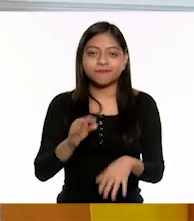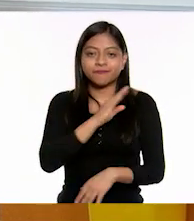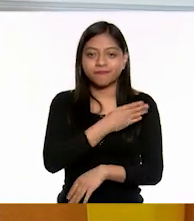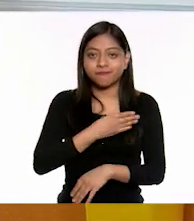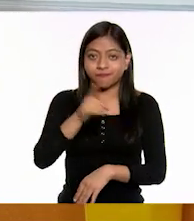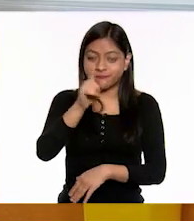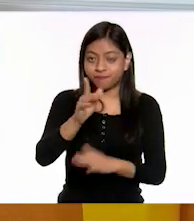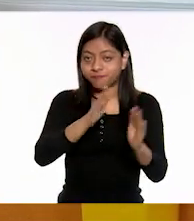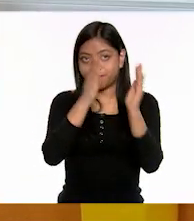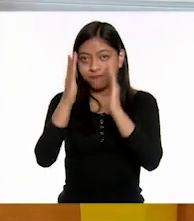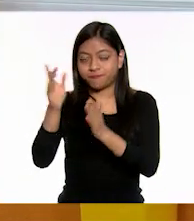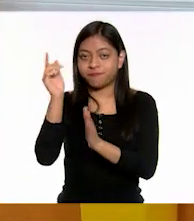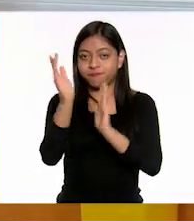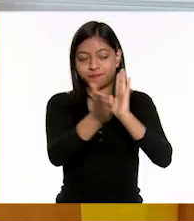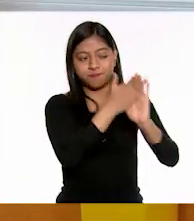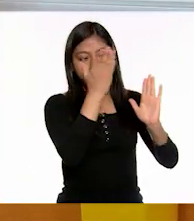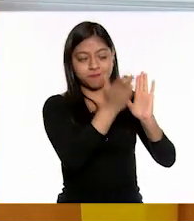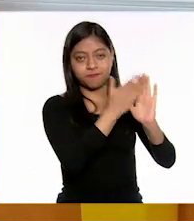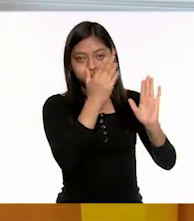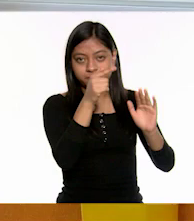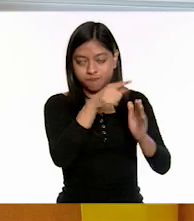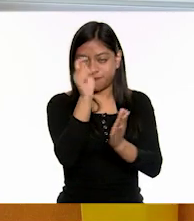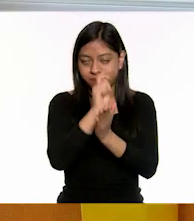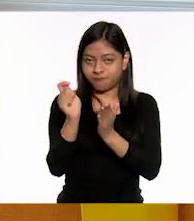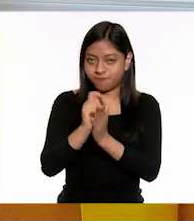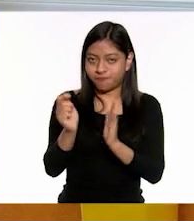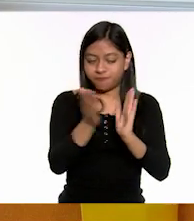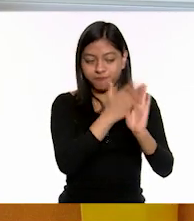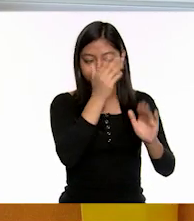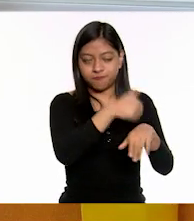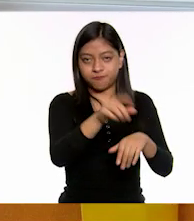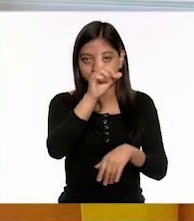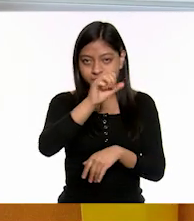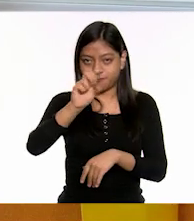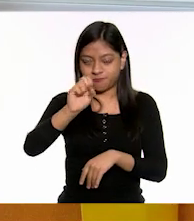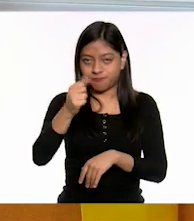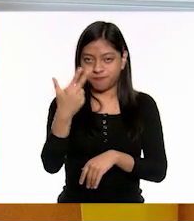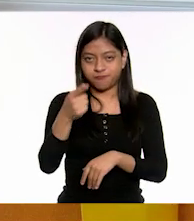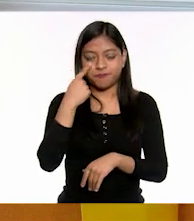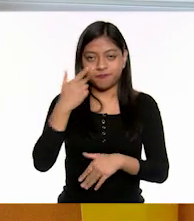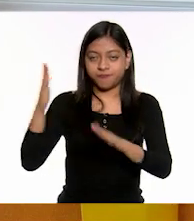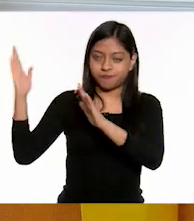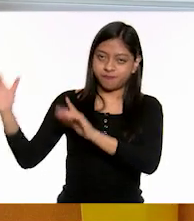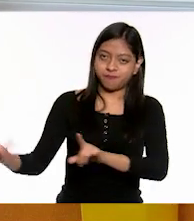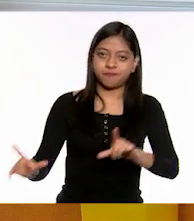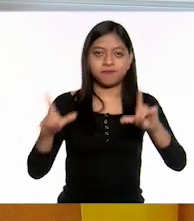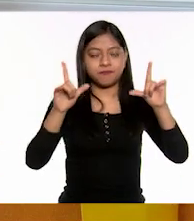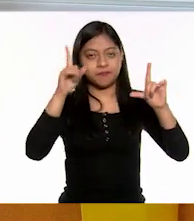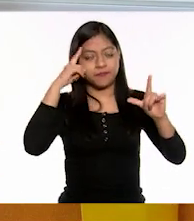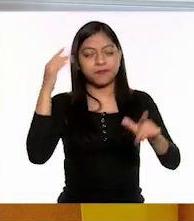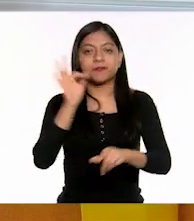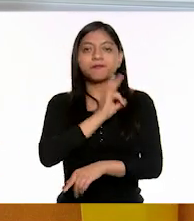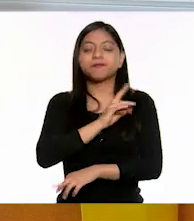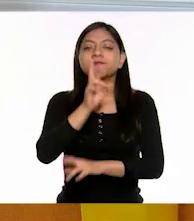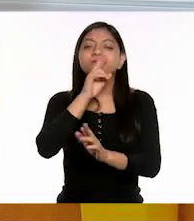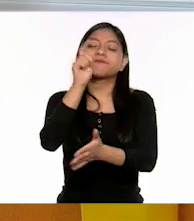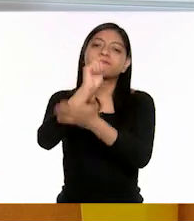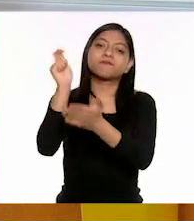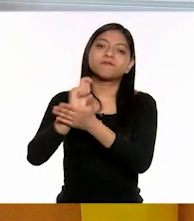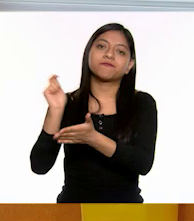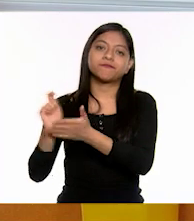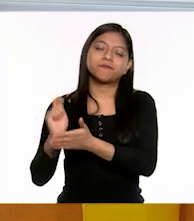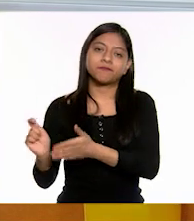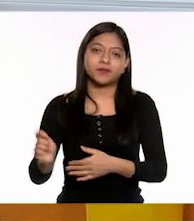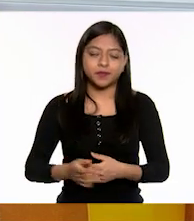de la página 168 con toda esta información vamos a ver en pantalla el cuadro para poderlo llenar